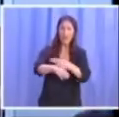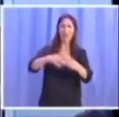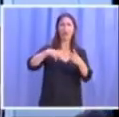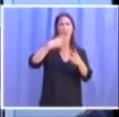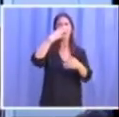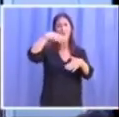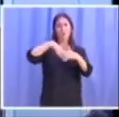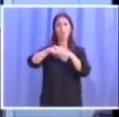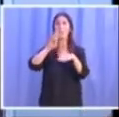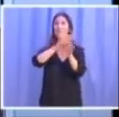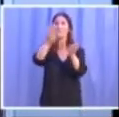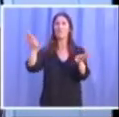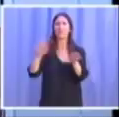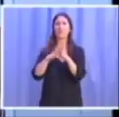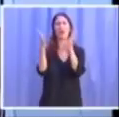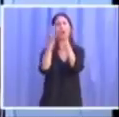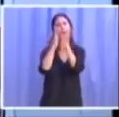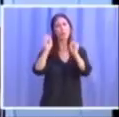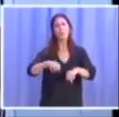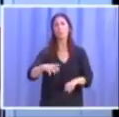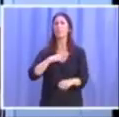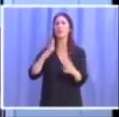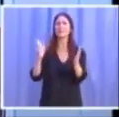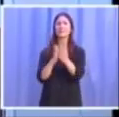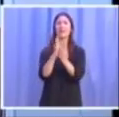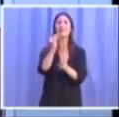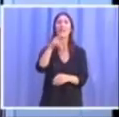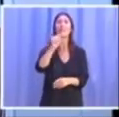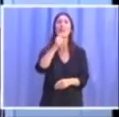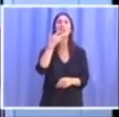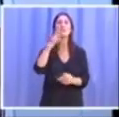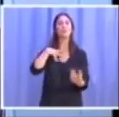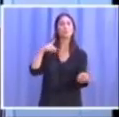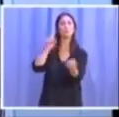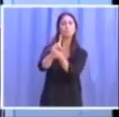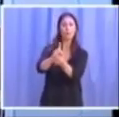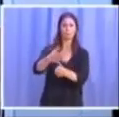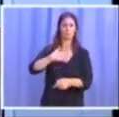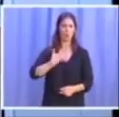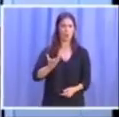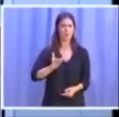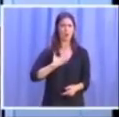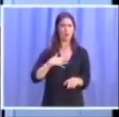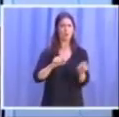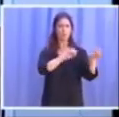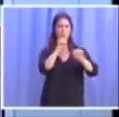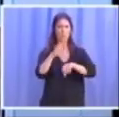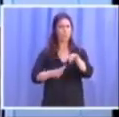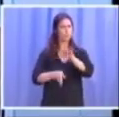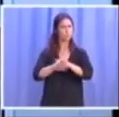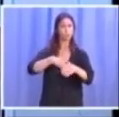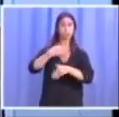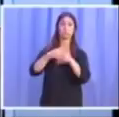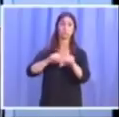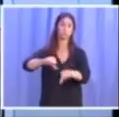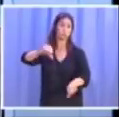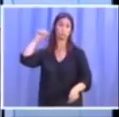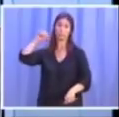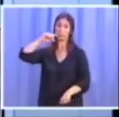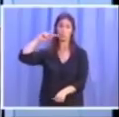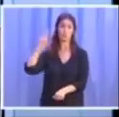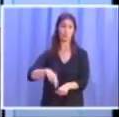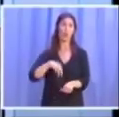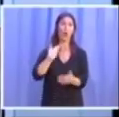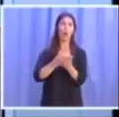vecinos que están demandando un acuerdo en Santa Adela, el primero que lo recibe es su alcalde, lo defiende y lo saca adelante. Cuestión que anteriormente en el ayuntamiento se